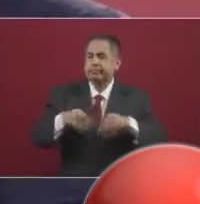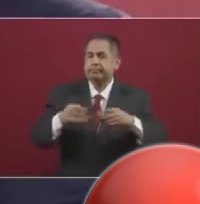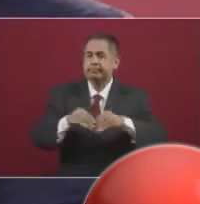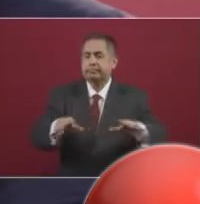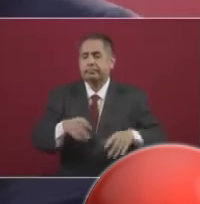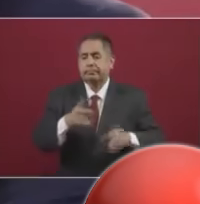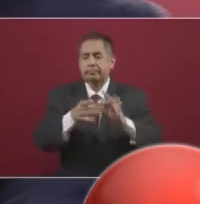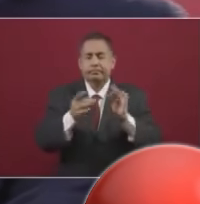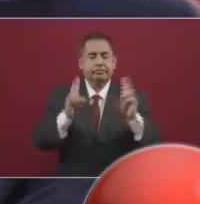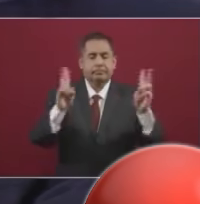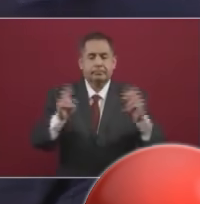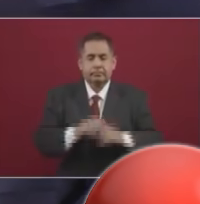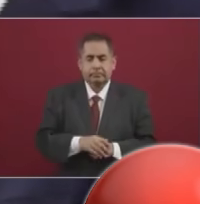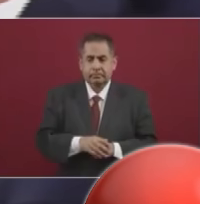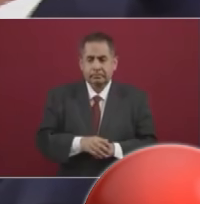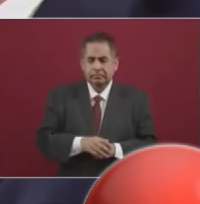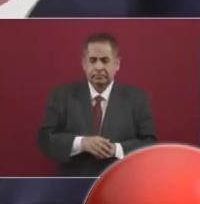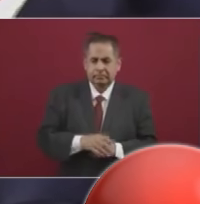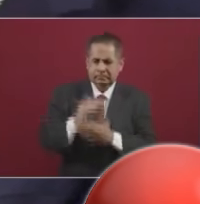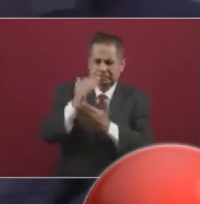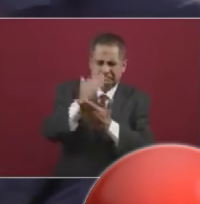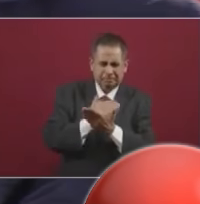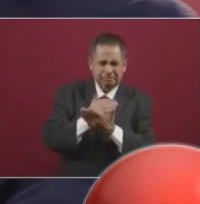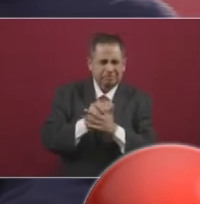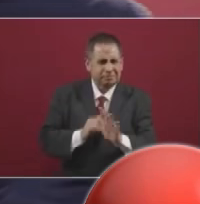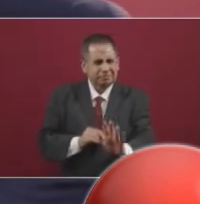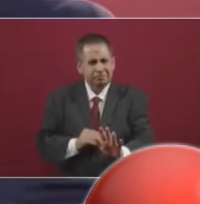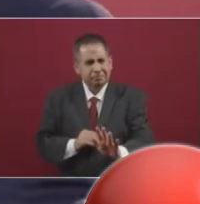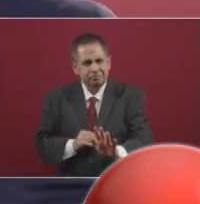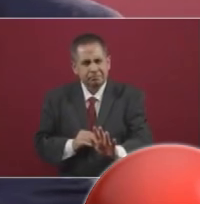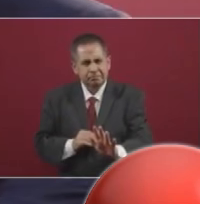dicen, bájale. No,